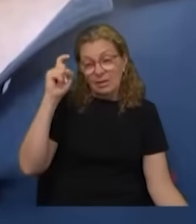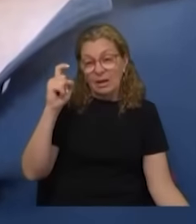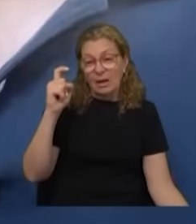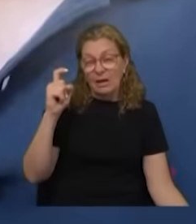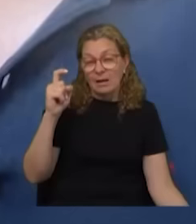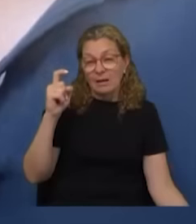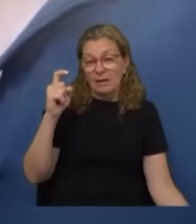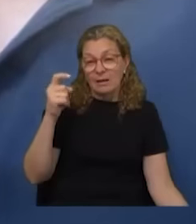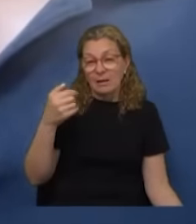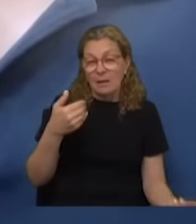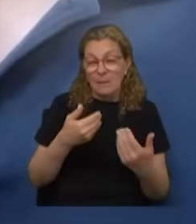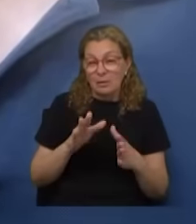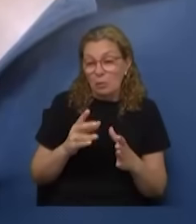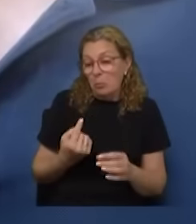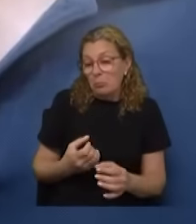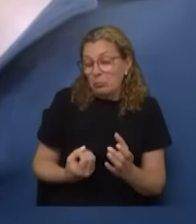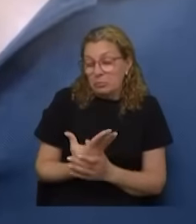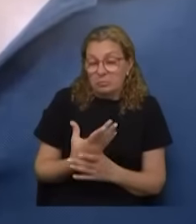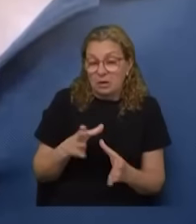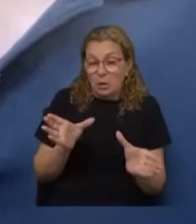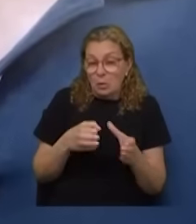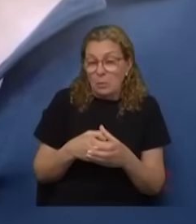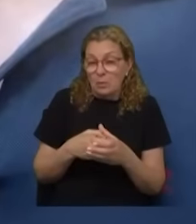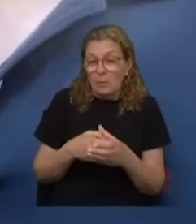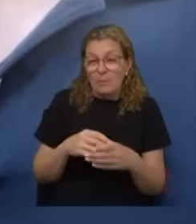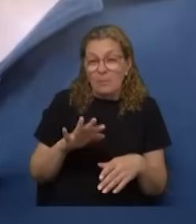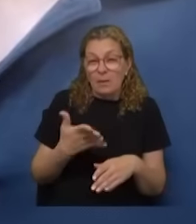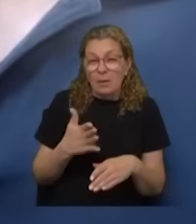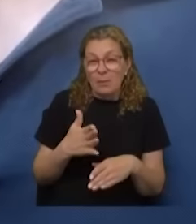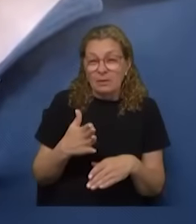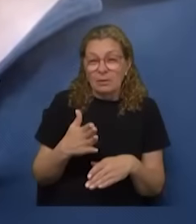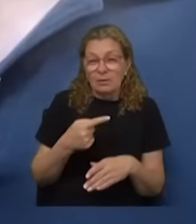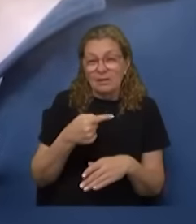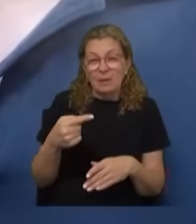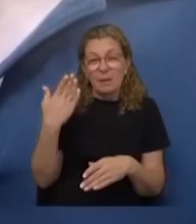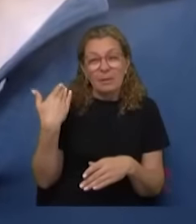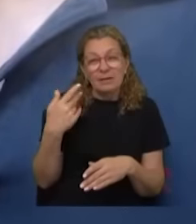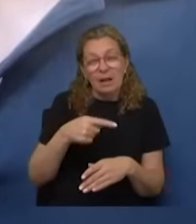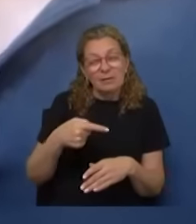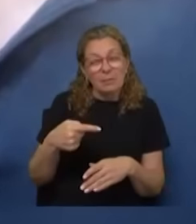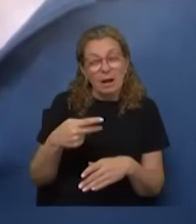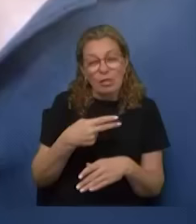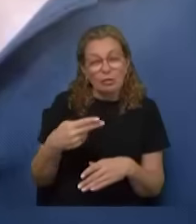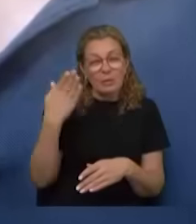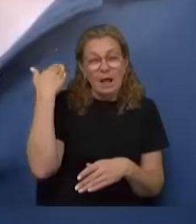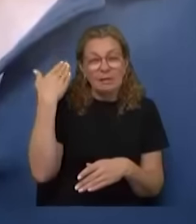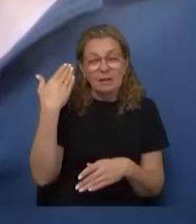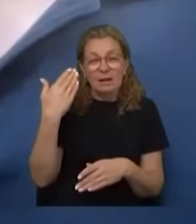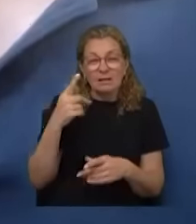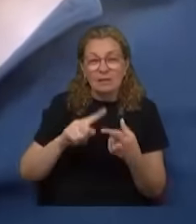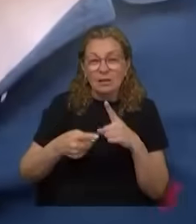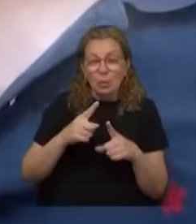surgió espontáneamente dentro del grupo hace aproximadamente bueno la semana pasada o la otra y este se